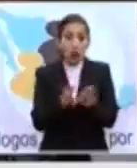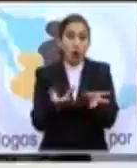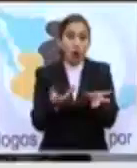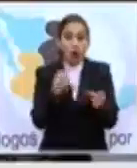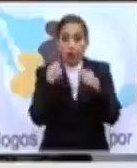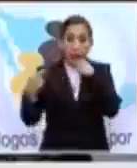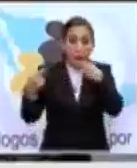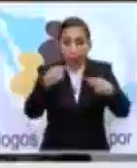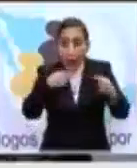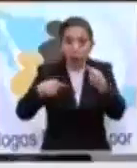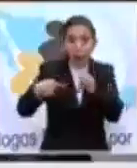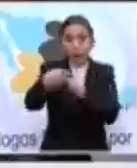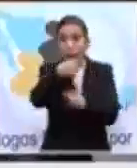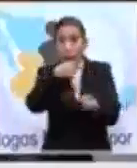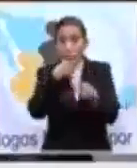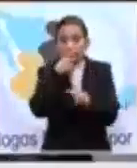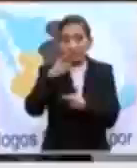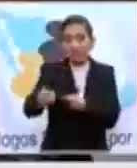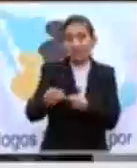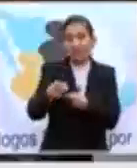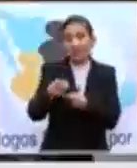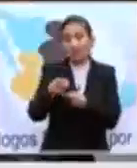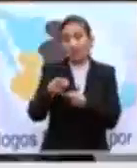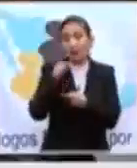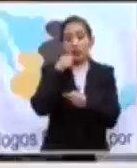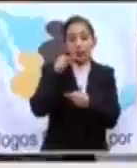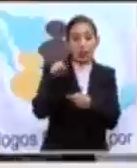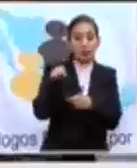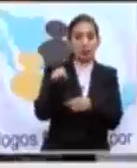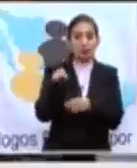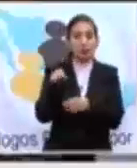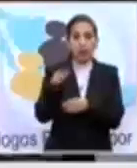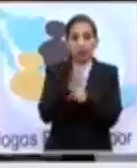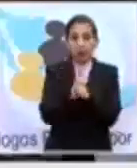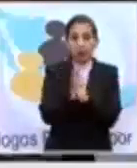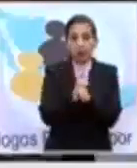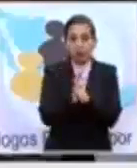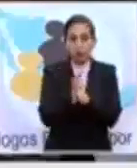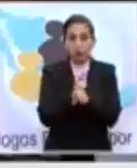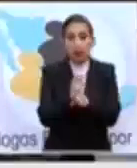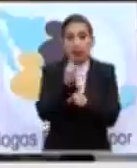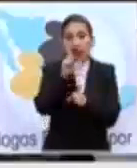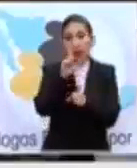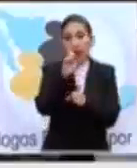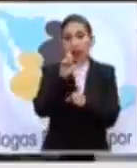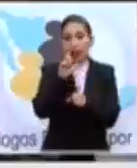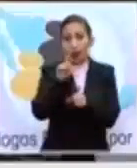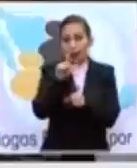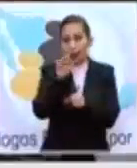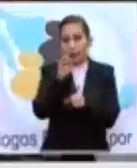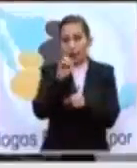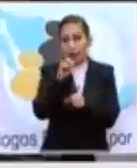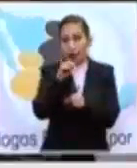polemizar con lo que señala el licenciado Leal Fernández,